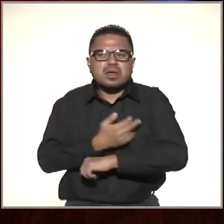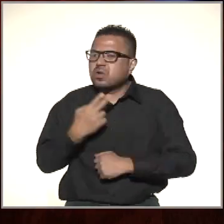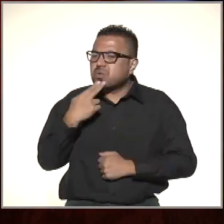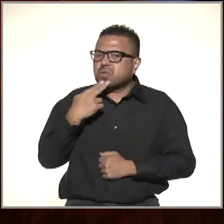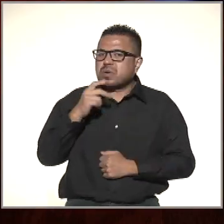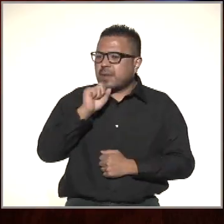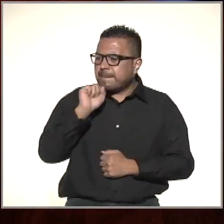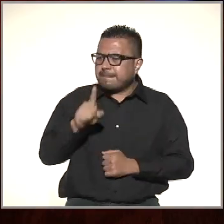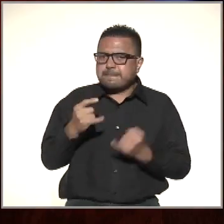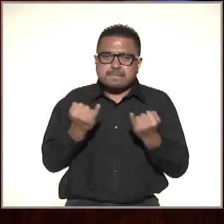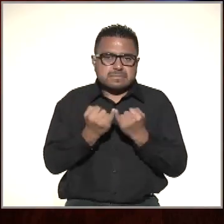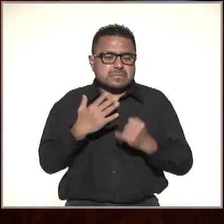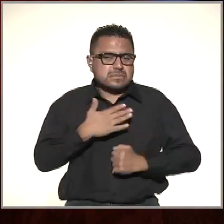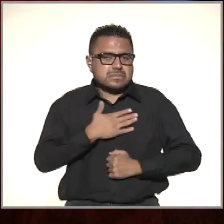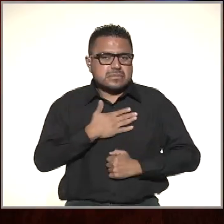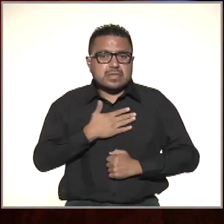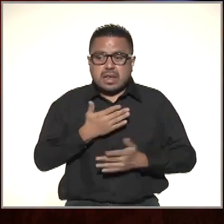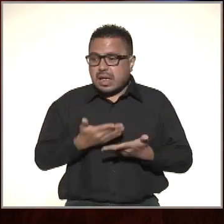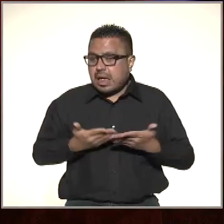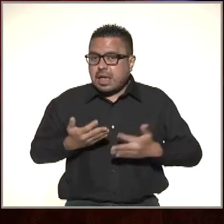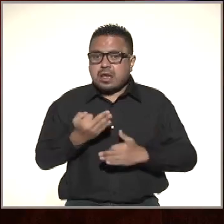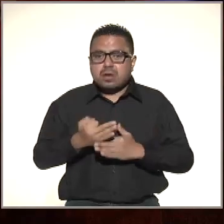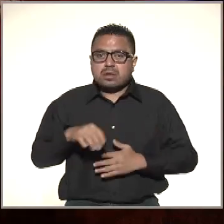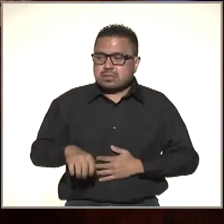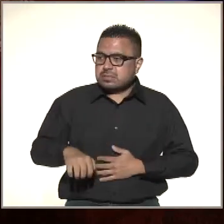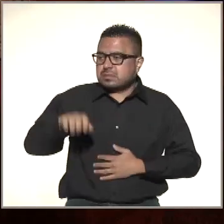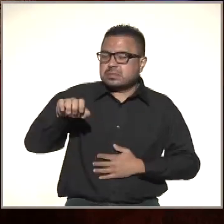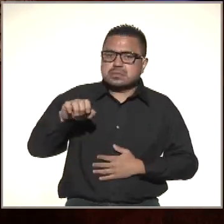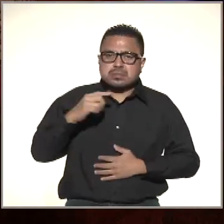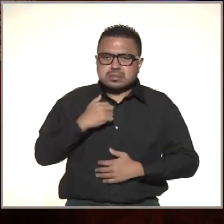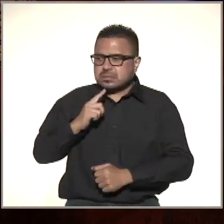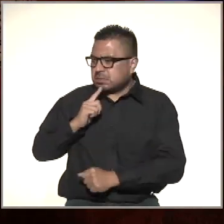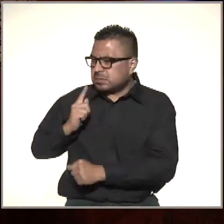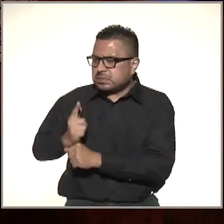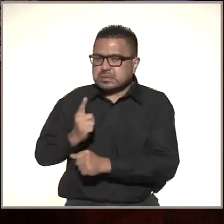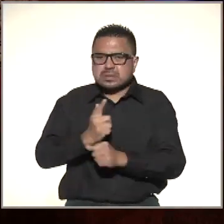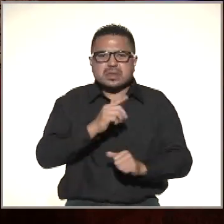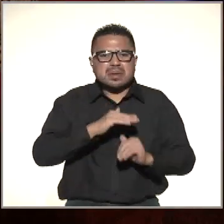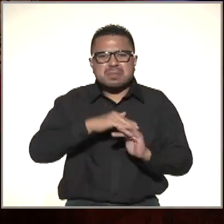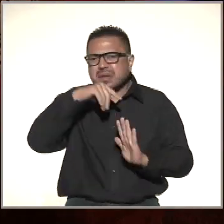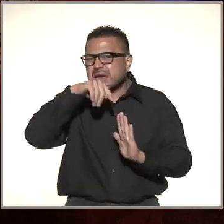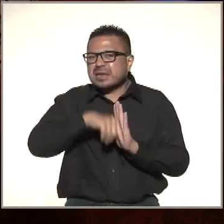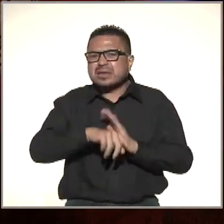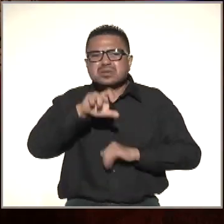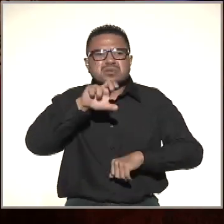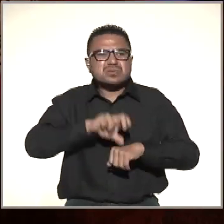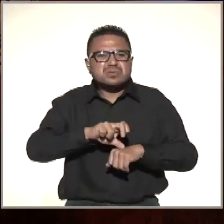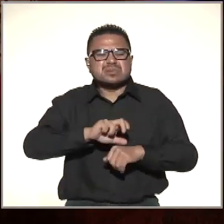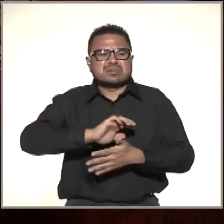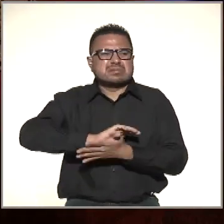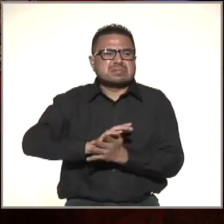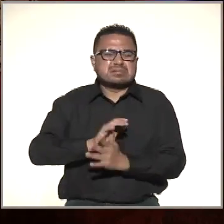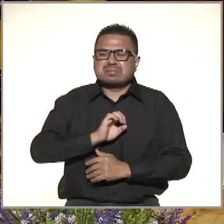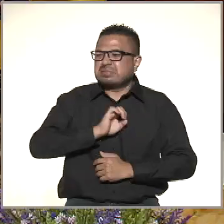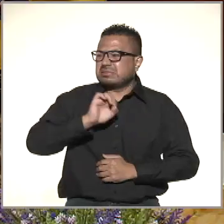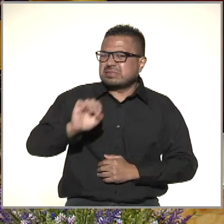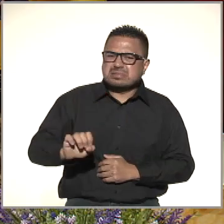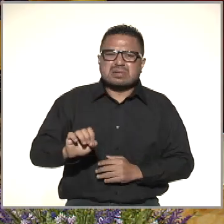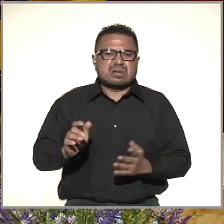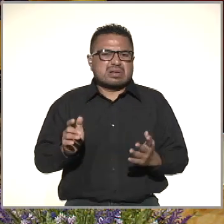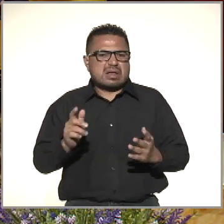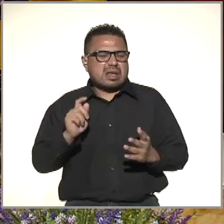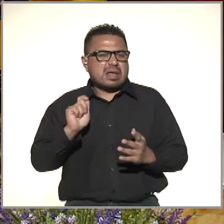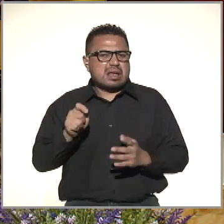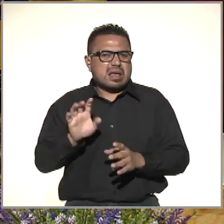utilicé. No han sido sino hasta ahora como adulto que me he dado cuenta del profundo machismo, racismo, clasismo y homofobia